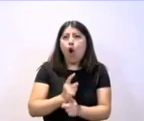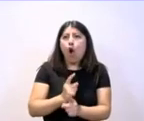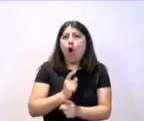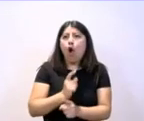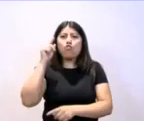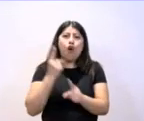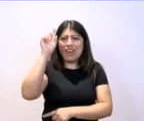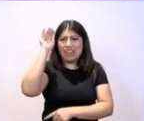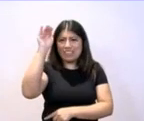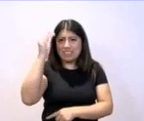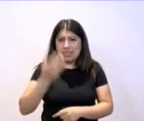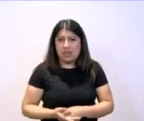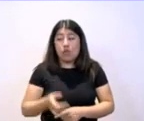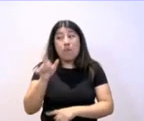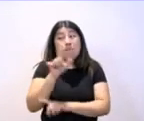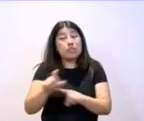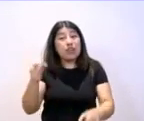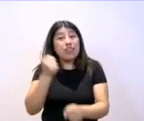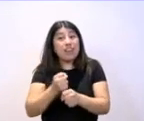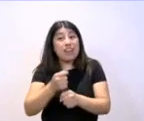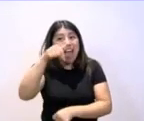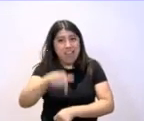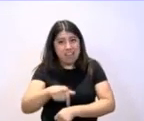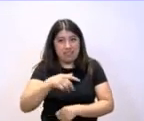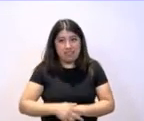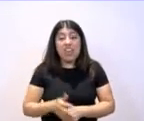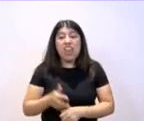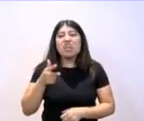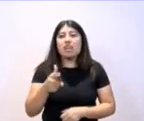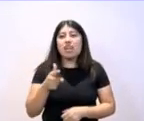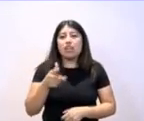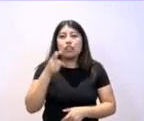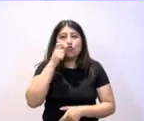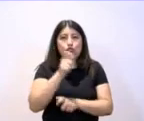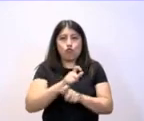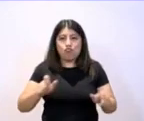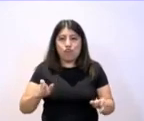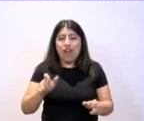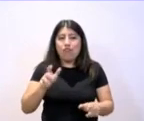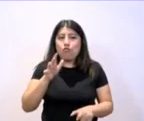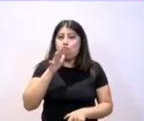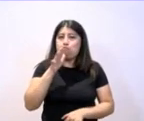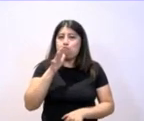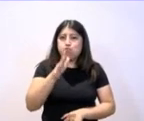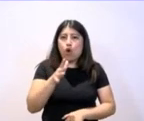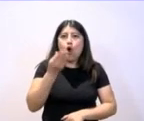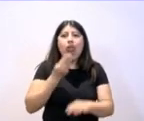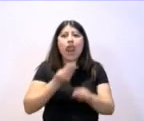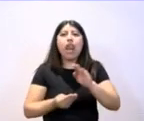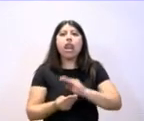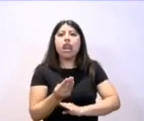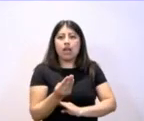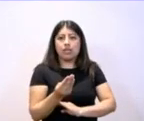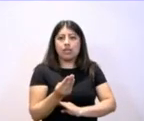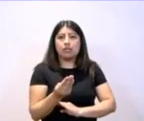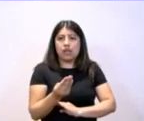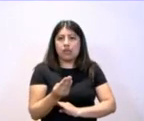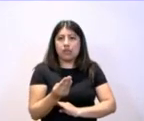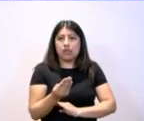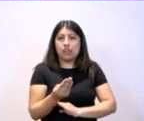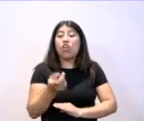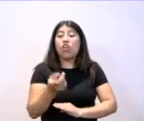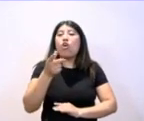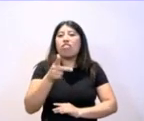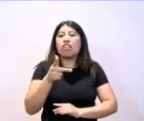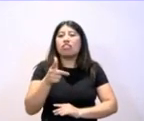personas que trabajan en nuestro país, que tienen el derecho humano por el hecho de haber nacido, tienen también el derecho